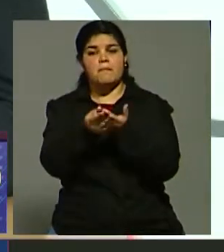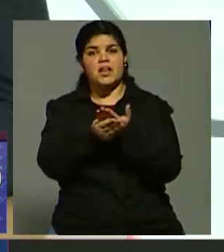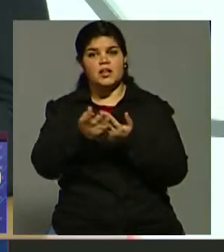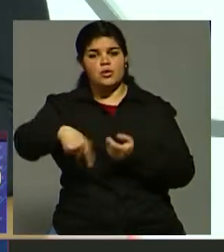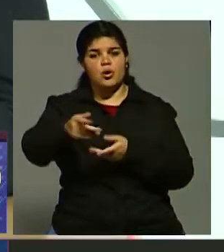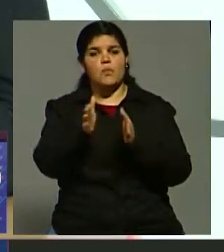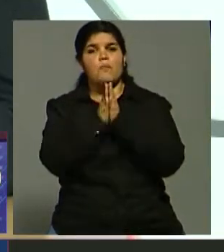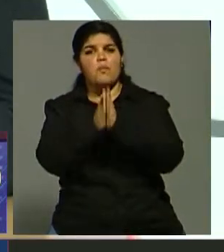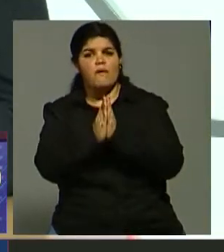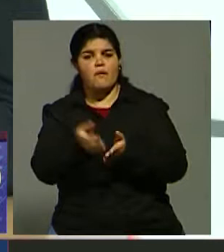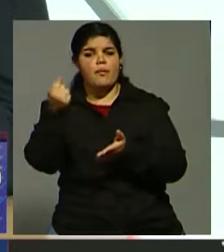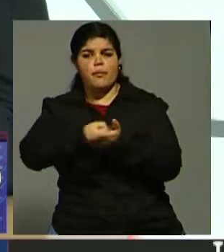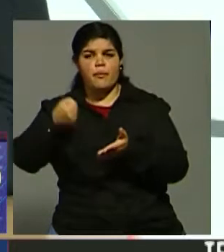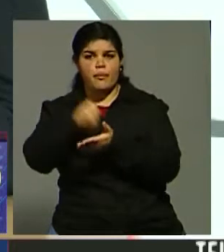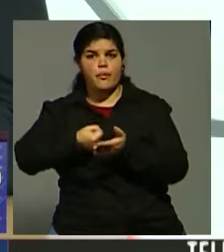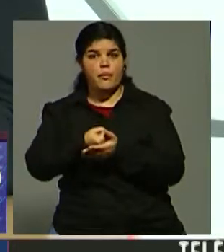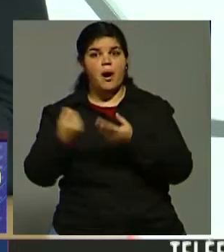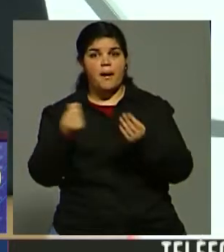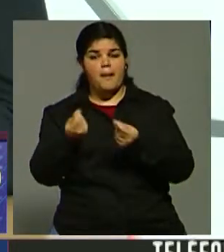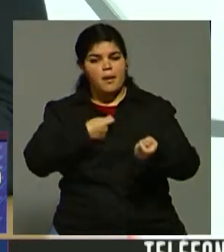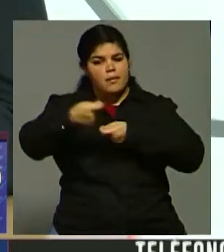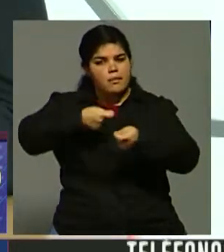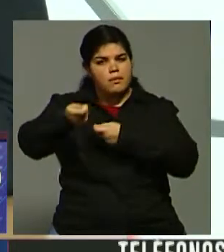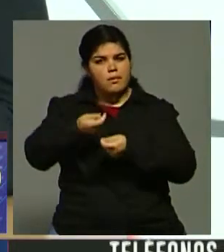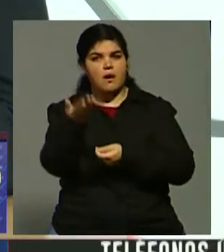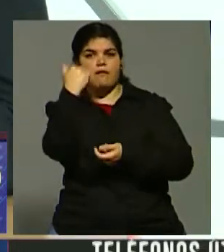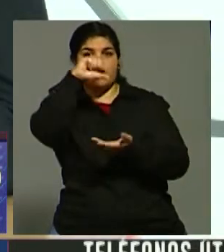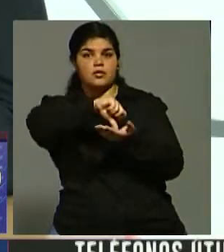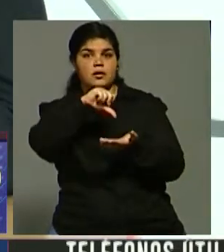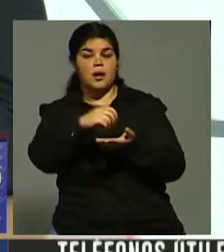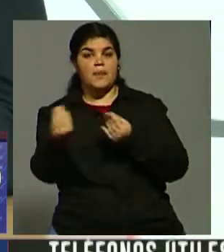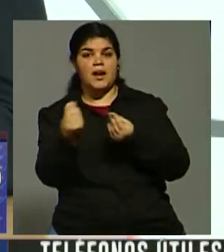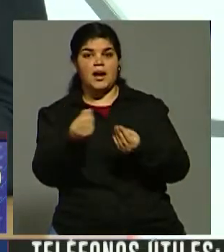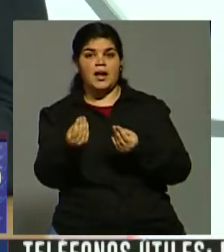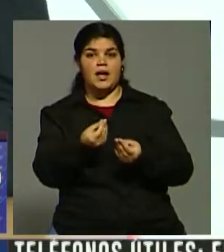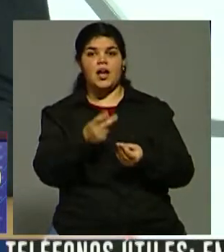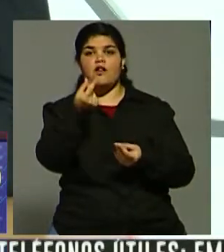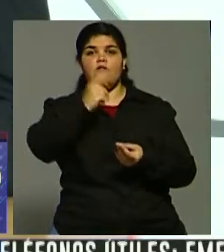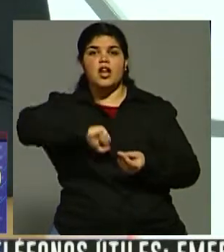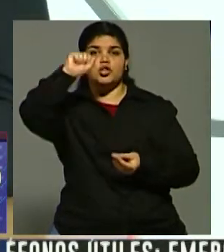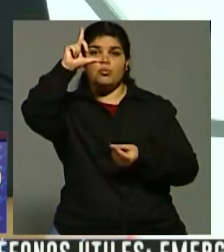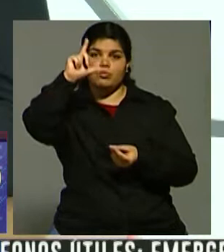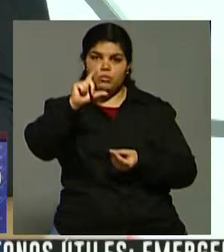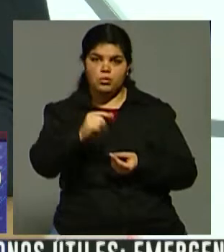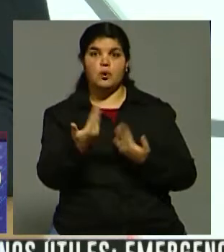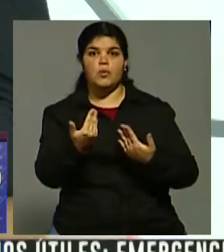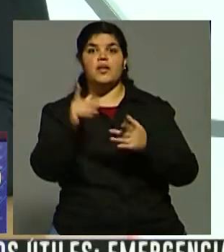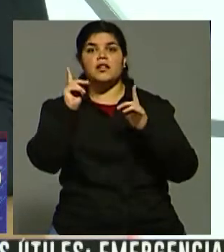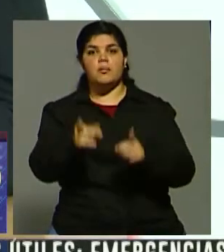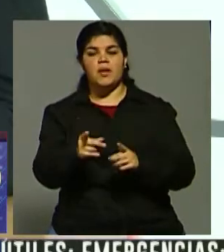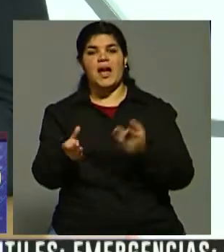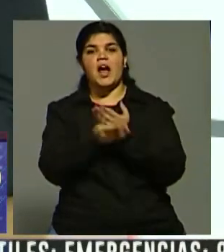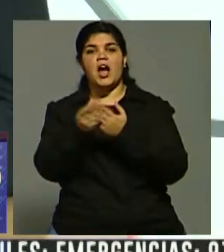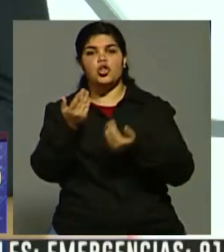coordinar mucho más finalmente con el banco central para reducir los niveles de inflación y quisieran hincapié en reducir el gasto